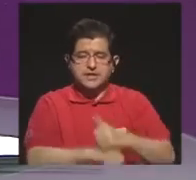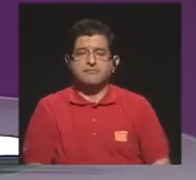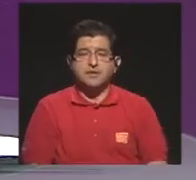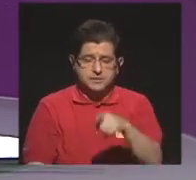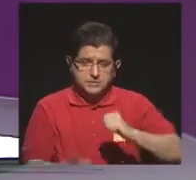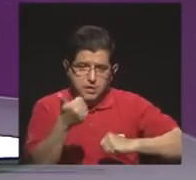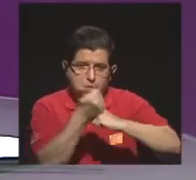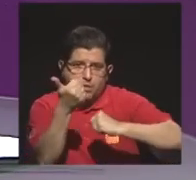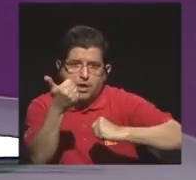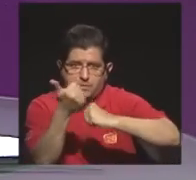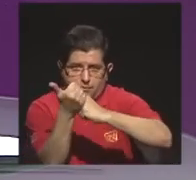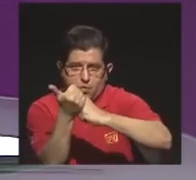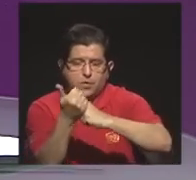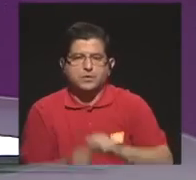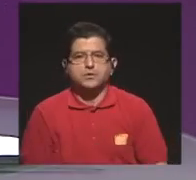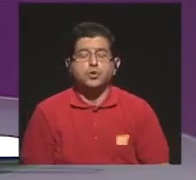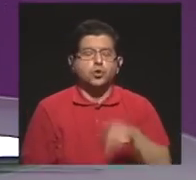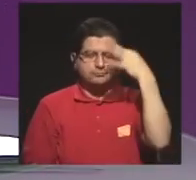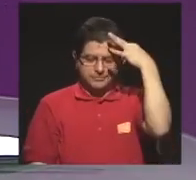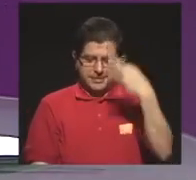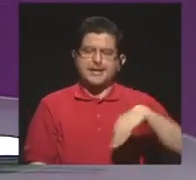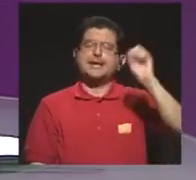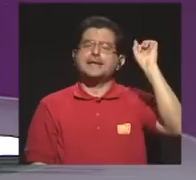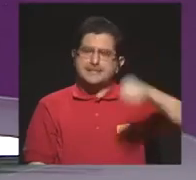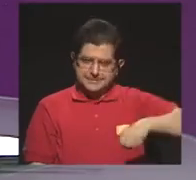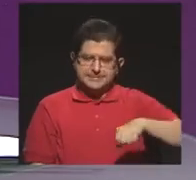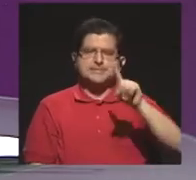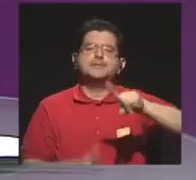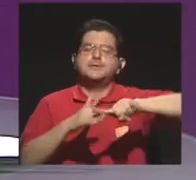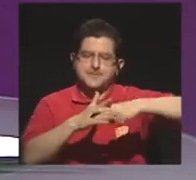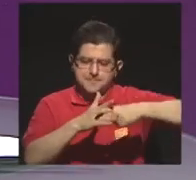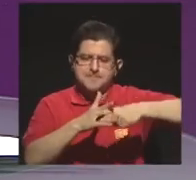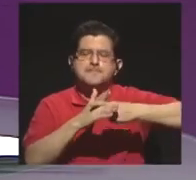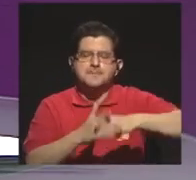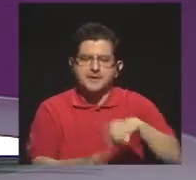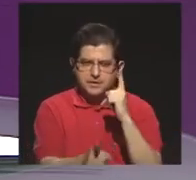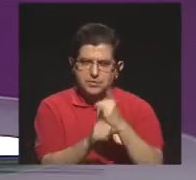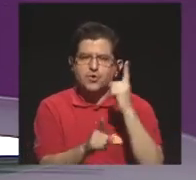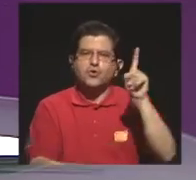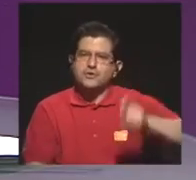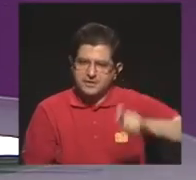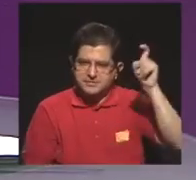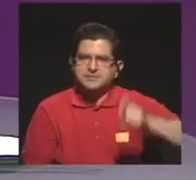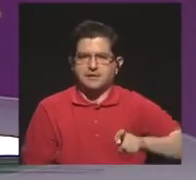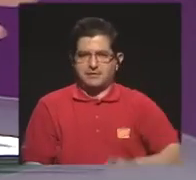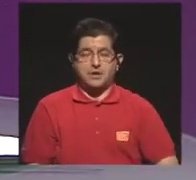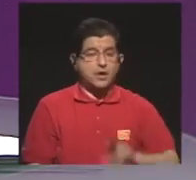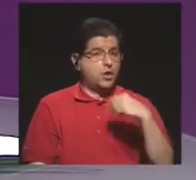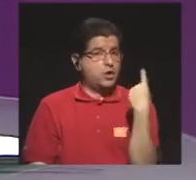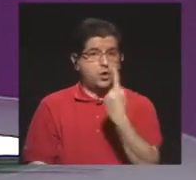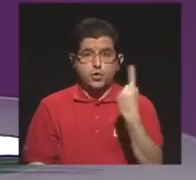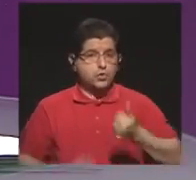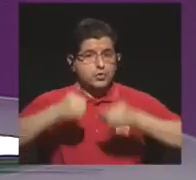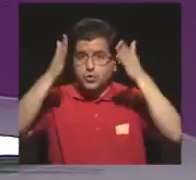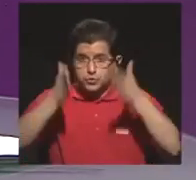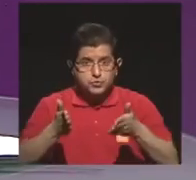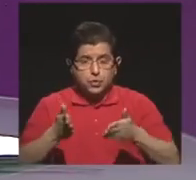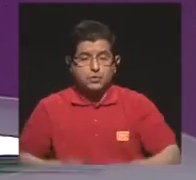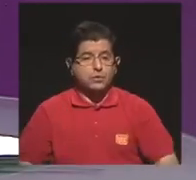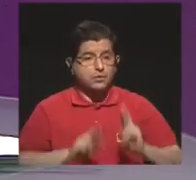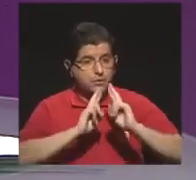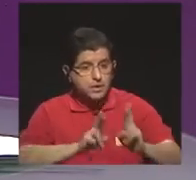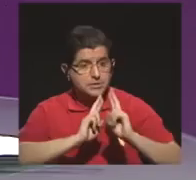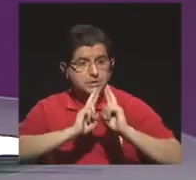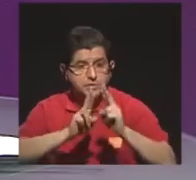coadyuvancia apoyando, porque sí creemos que tiene que haber un mecanismo efectivo, ¿verdad? O sea, no solo en las candidaturas, es que los